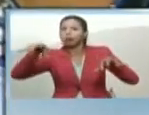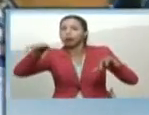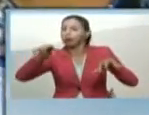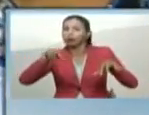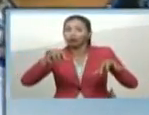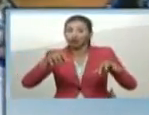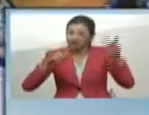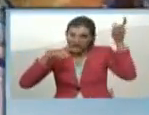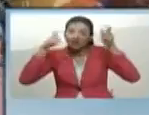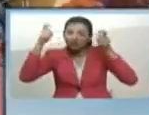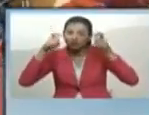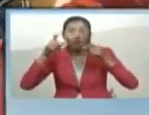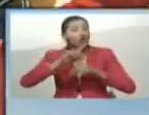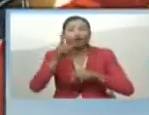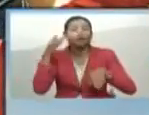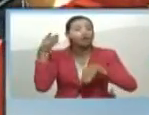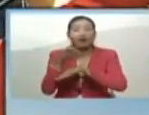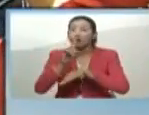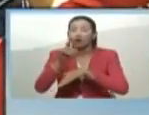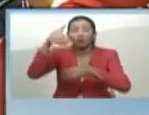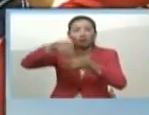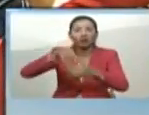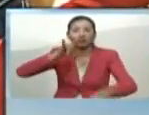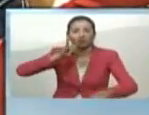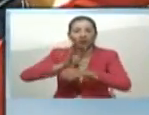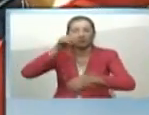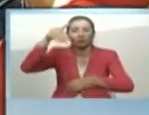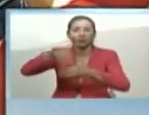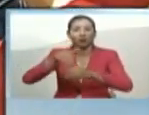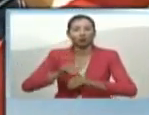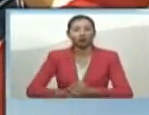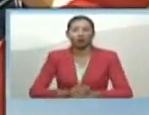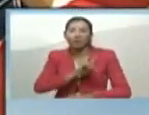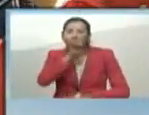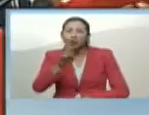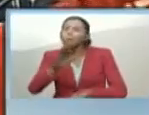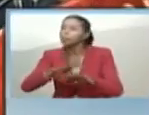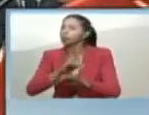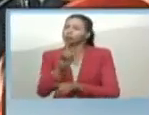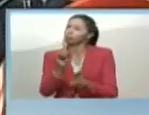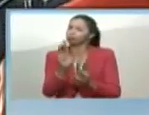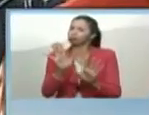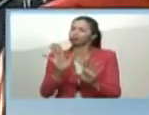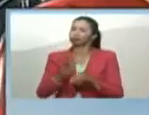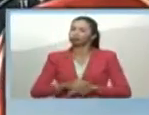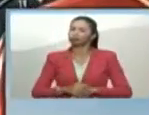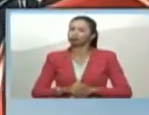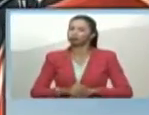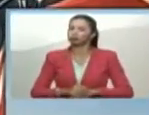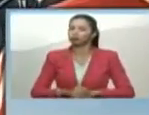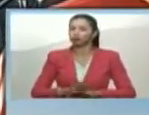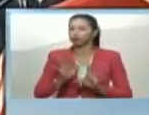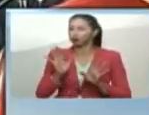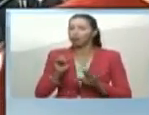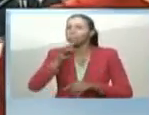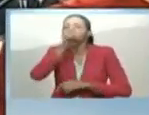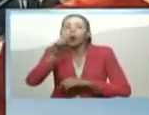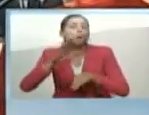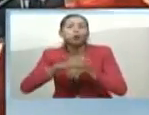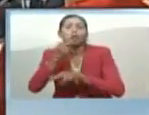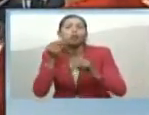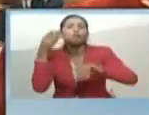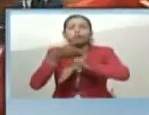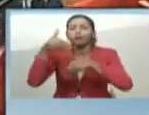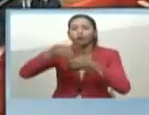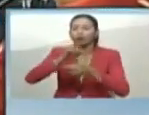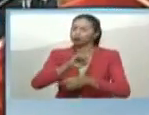no habían votado no les pregunté por qué porque todo tiene su momento pues primero cada